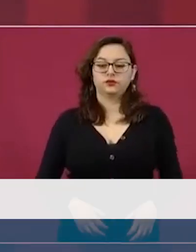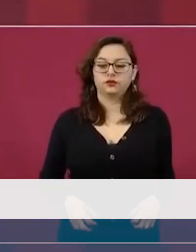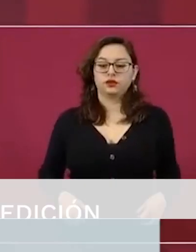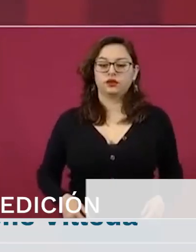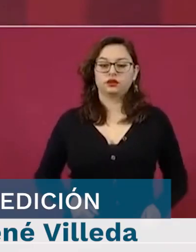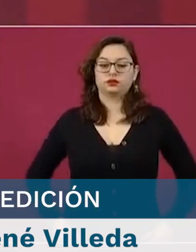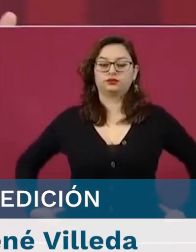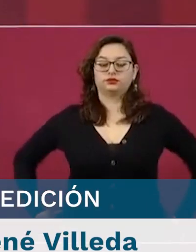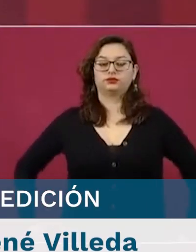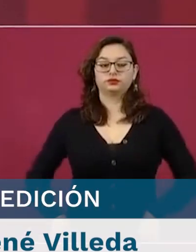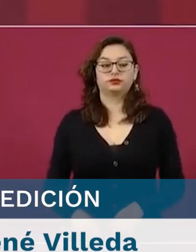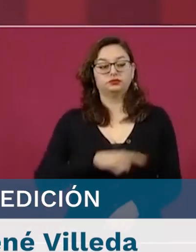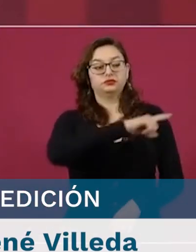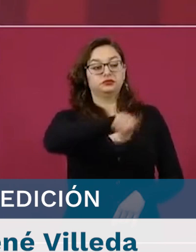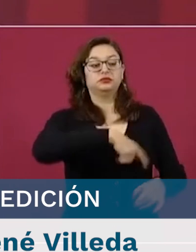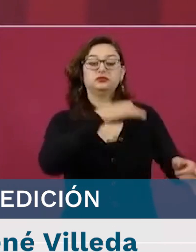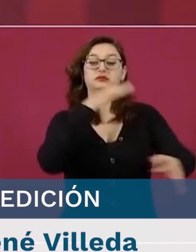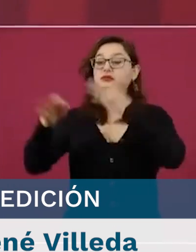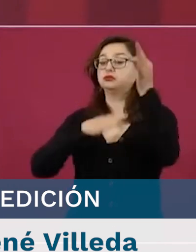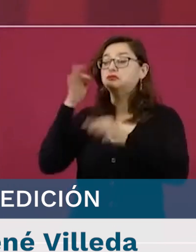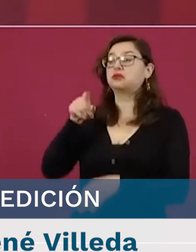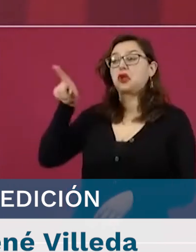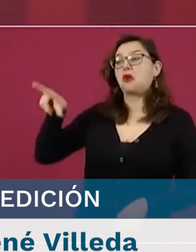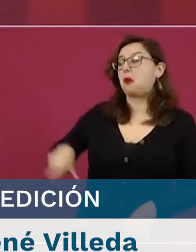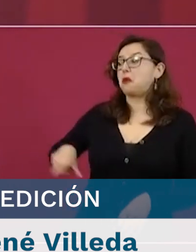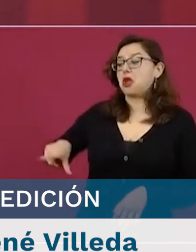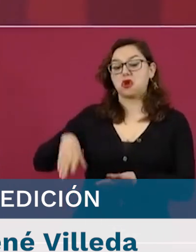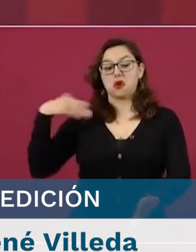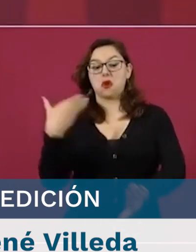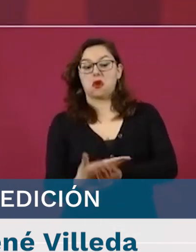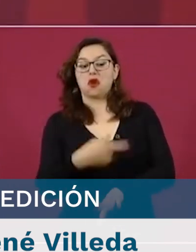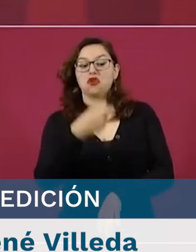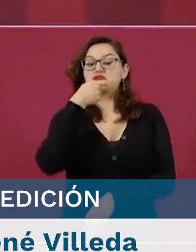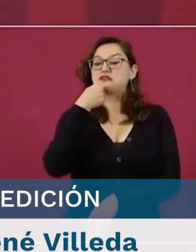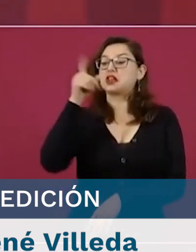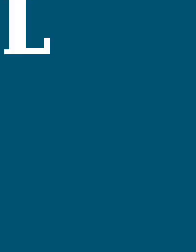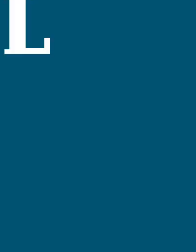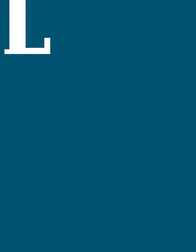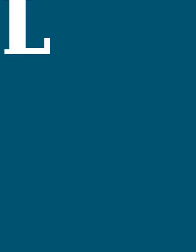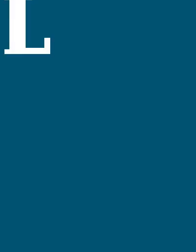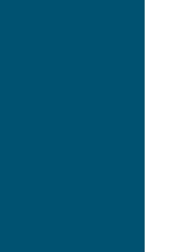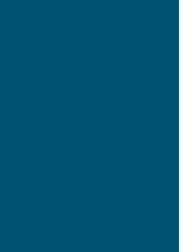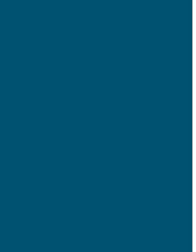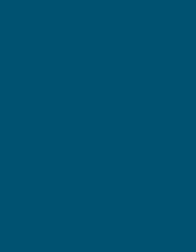queremos darlos niñas y niños eso es absurdo eso no tiene ningún sentido